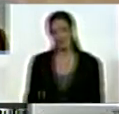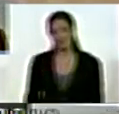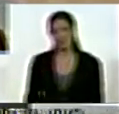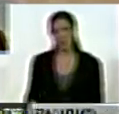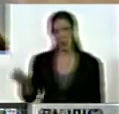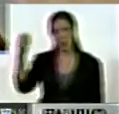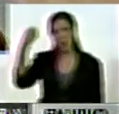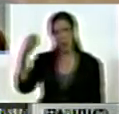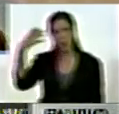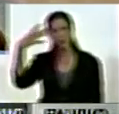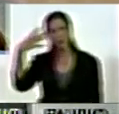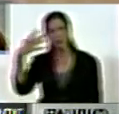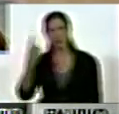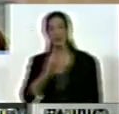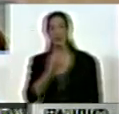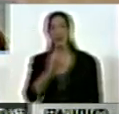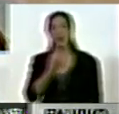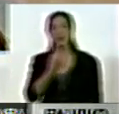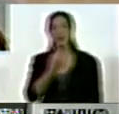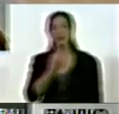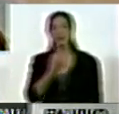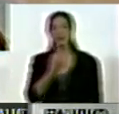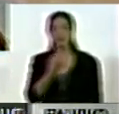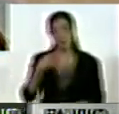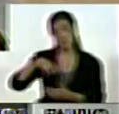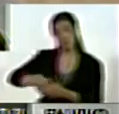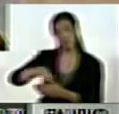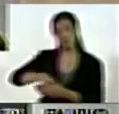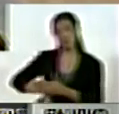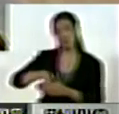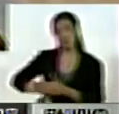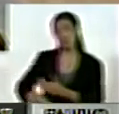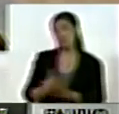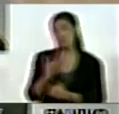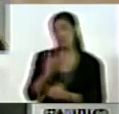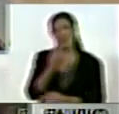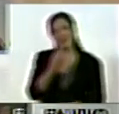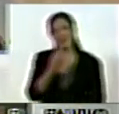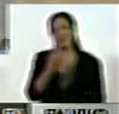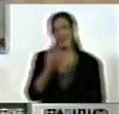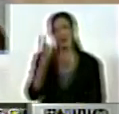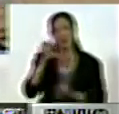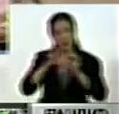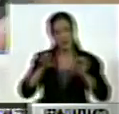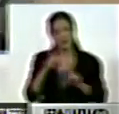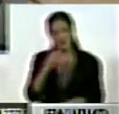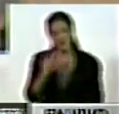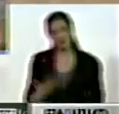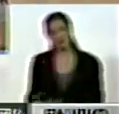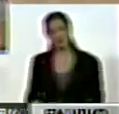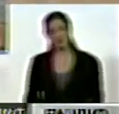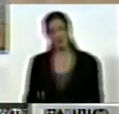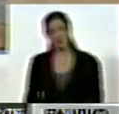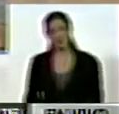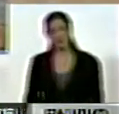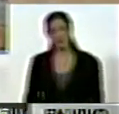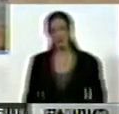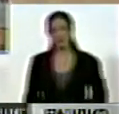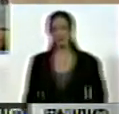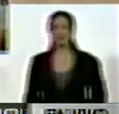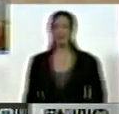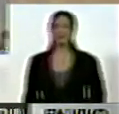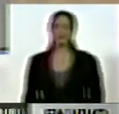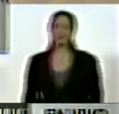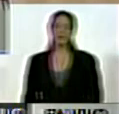Luces, solamente en su bolsillo, es decir, carecen de luces. Pasando a